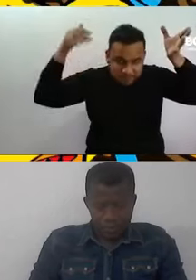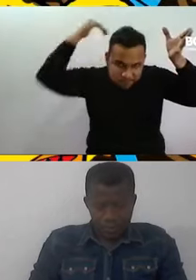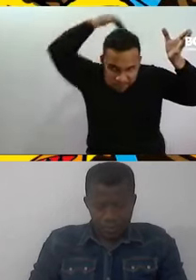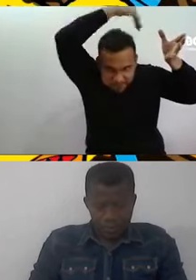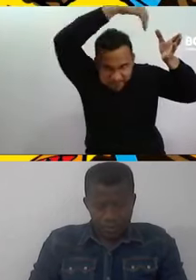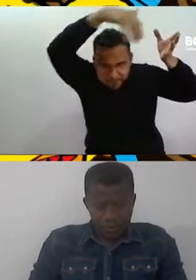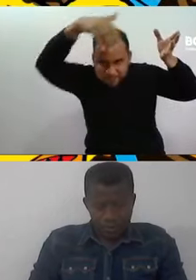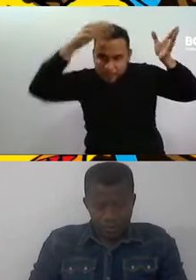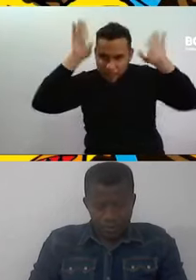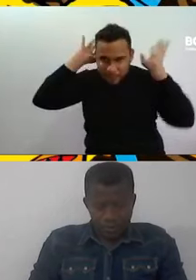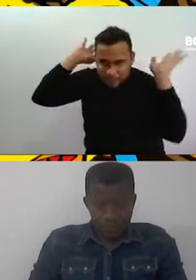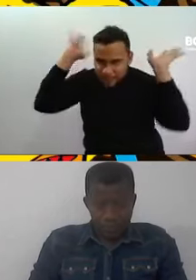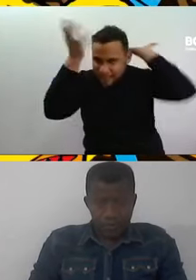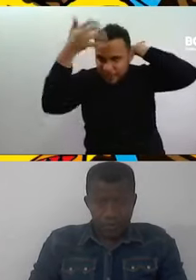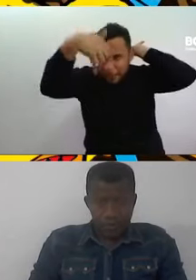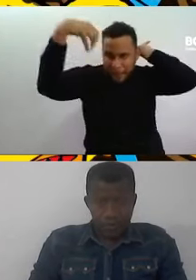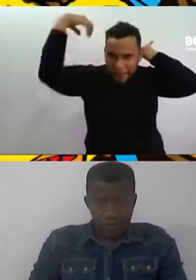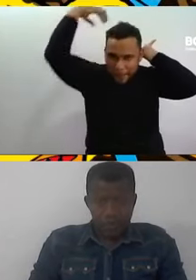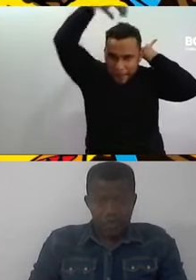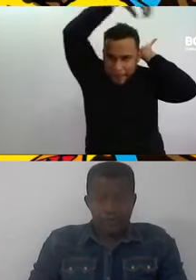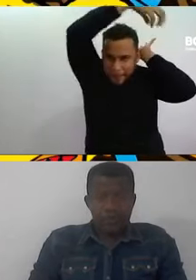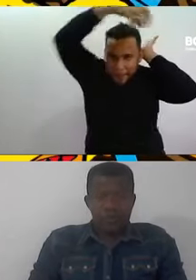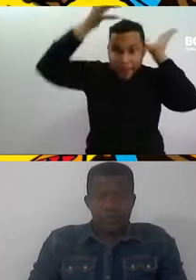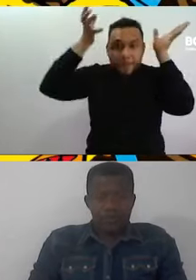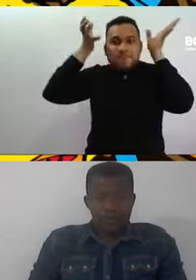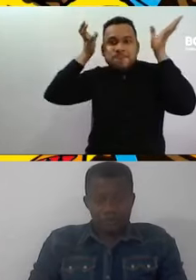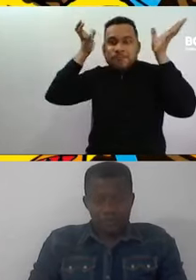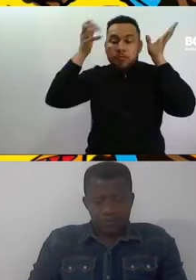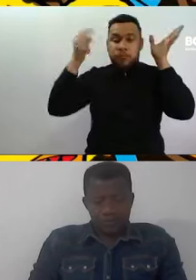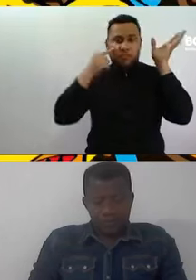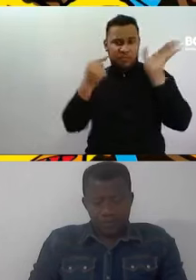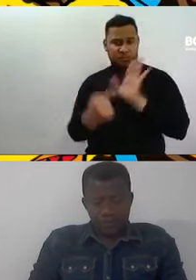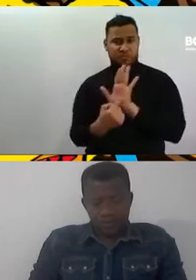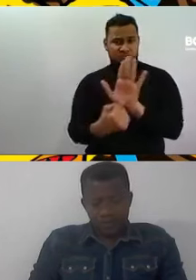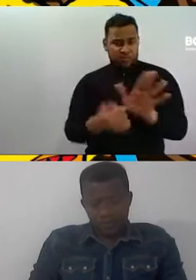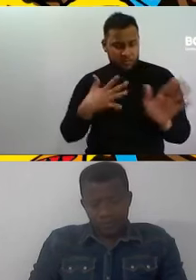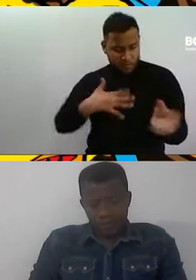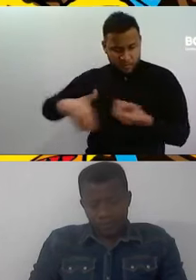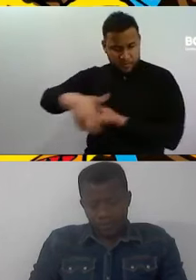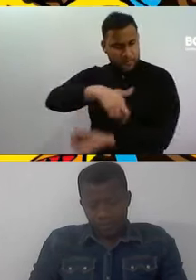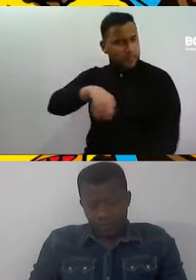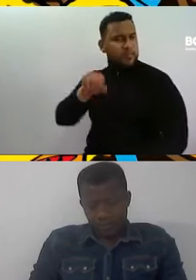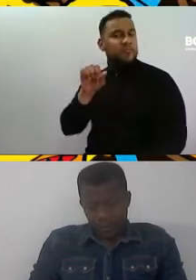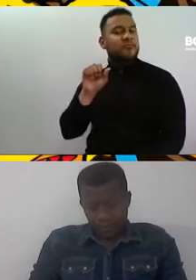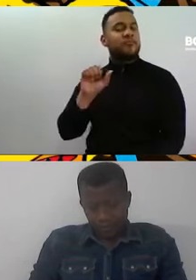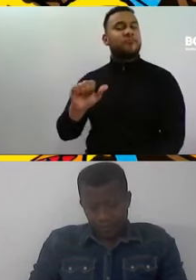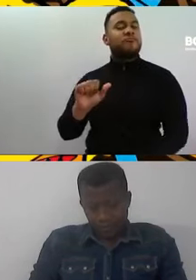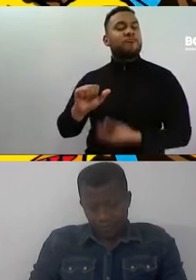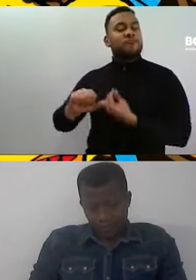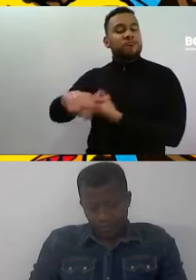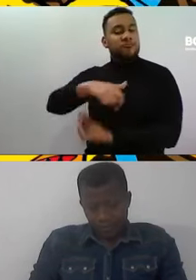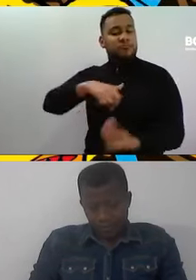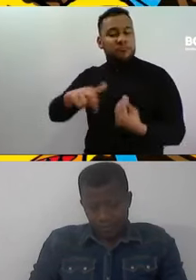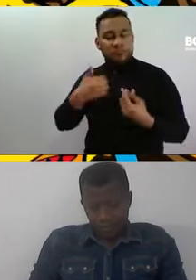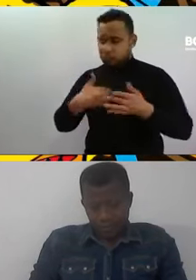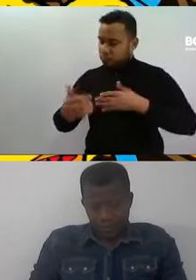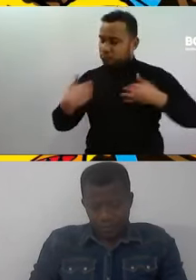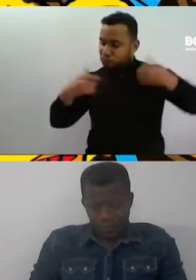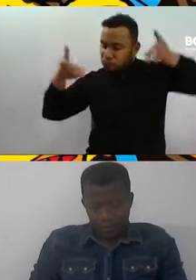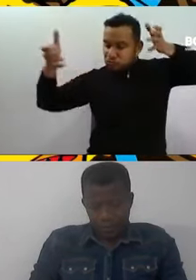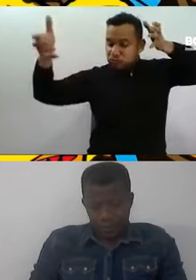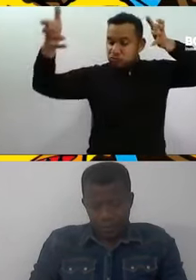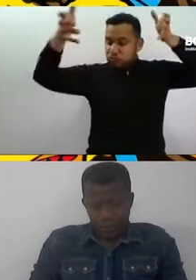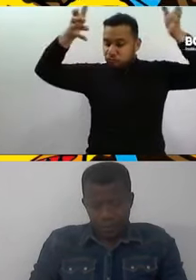de sustento, aquí tienes palenquera. No he visto palenquera que no dependa de ponchera. Si no la usó